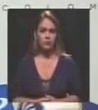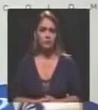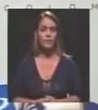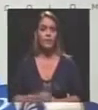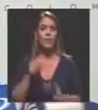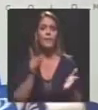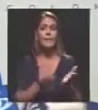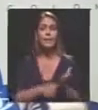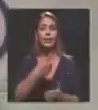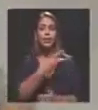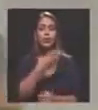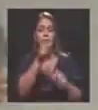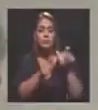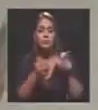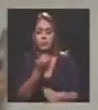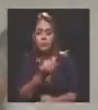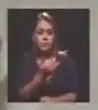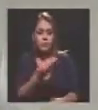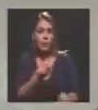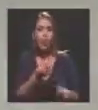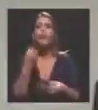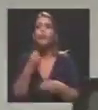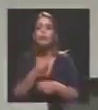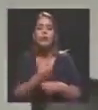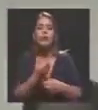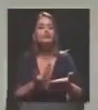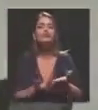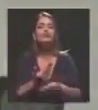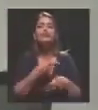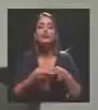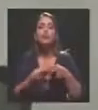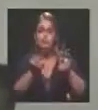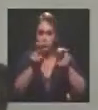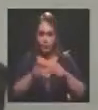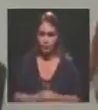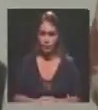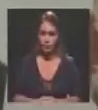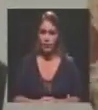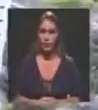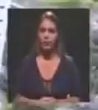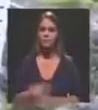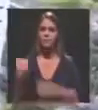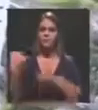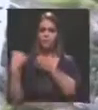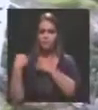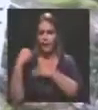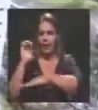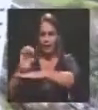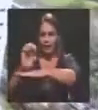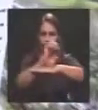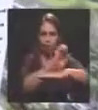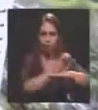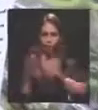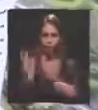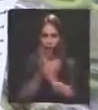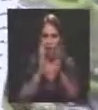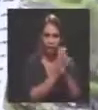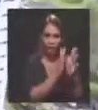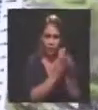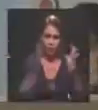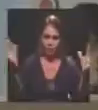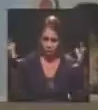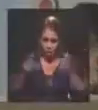de 1.200 habitantes, ¿no? Una vez se reciban los planes de contingencia de cada entidad responsable, según las prioridades establecidas